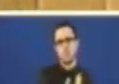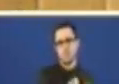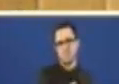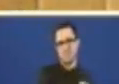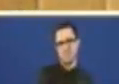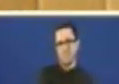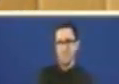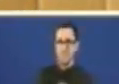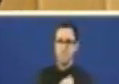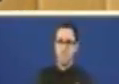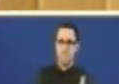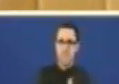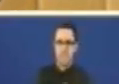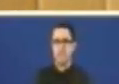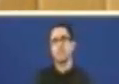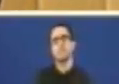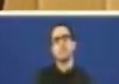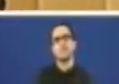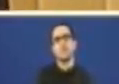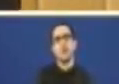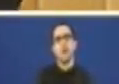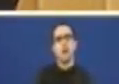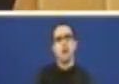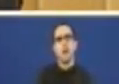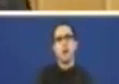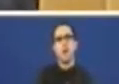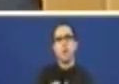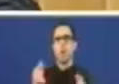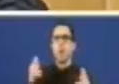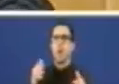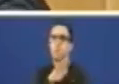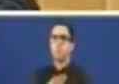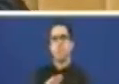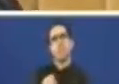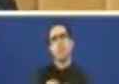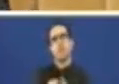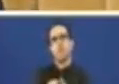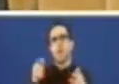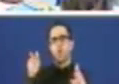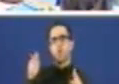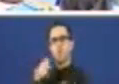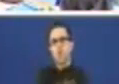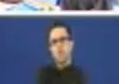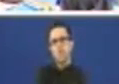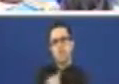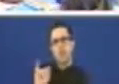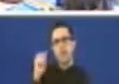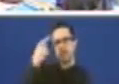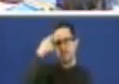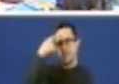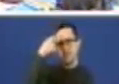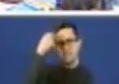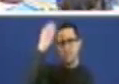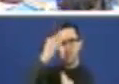que o Consello de Ministros tiña na súa cabeza os problemas do señor Rato, os problemas... Non, debían estar tamén